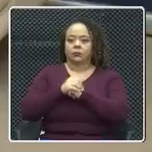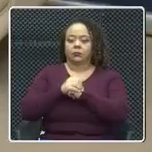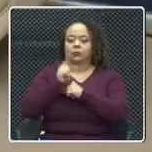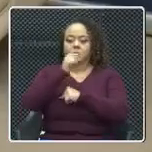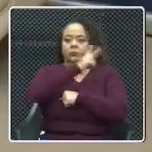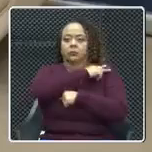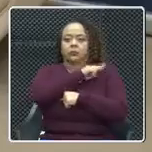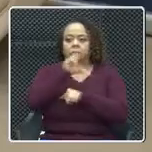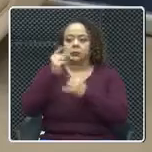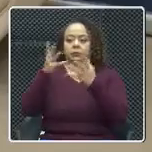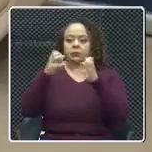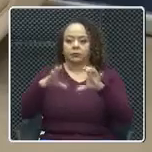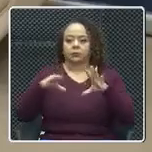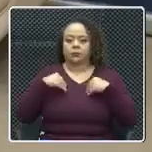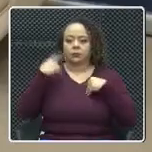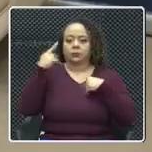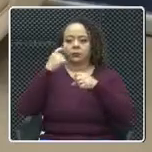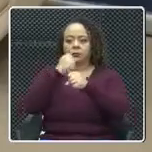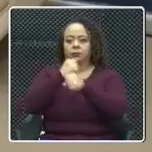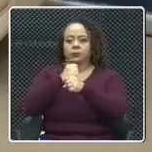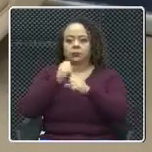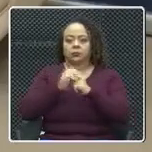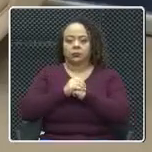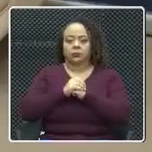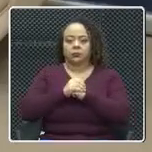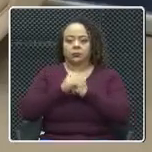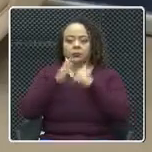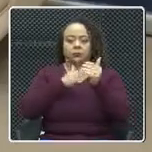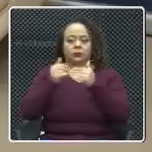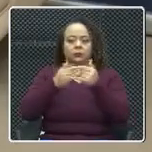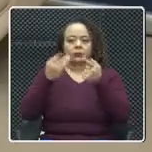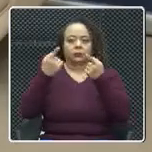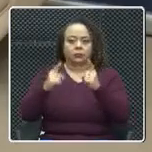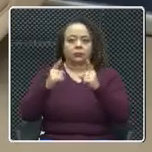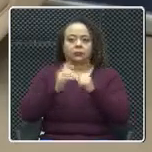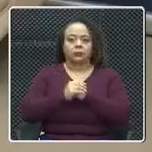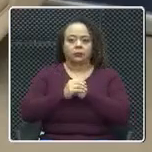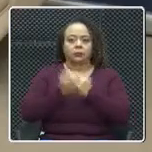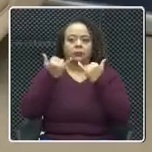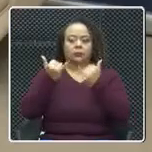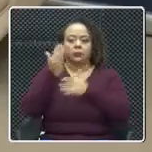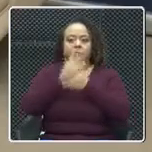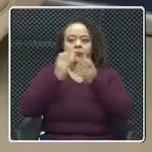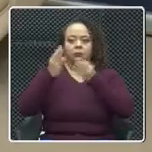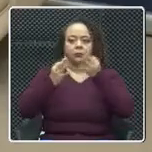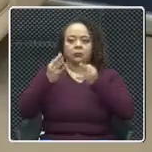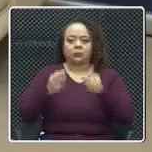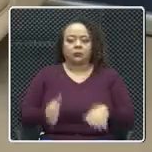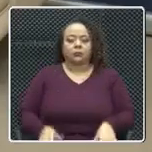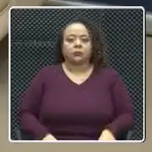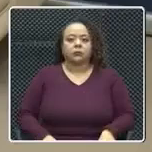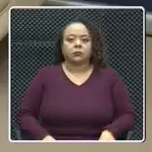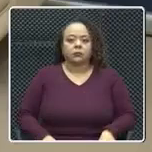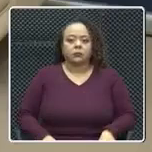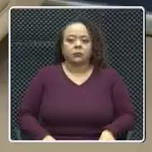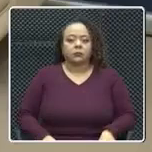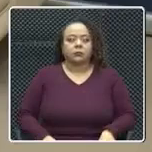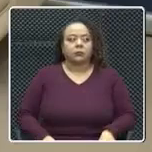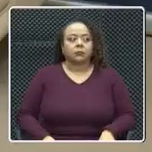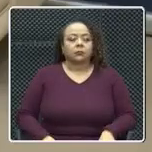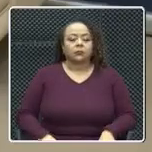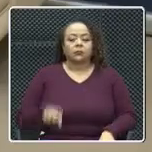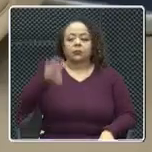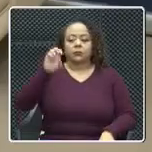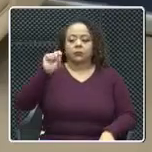un patrono no quiera reconocer un riesgo de trabajo, es la que corresponde en cualquier caso, ¿verdad?, que ya sería la vía judicial. La vía judicial. Nos dice